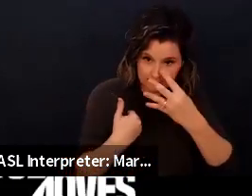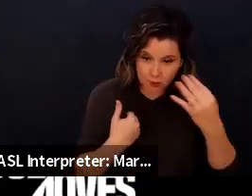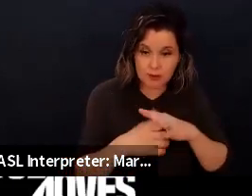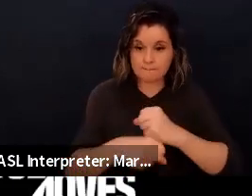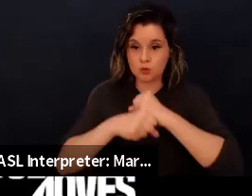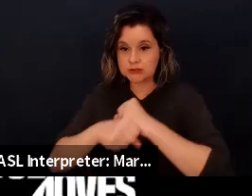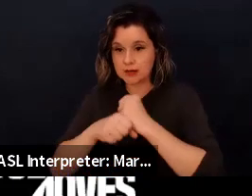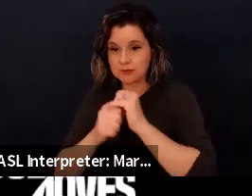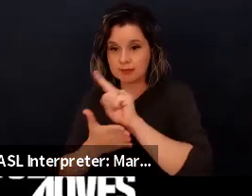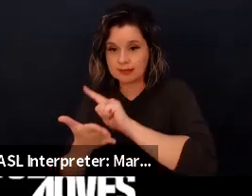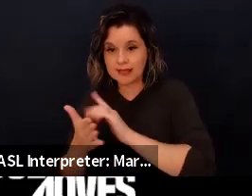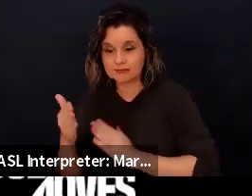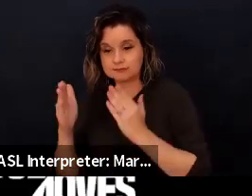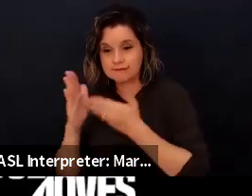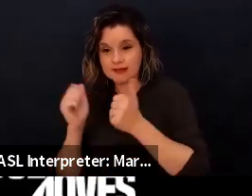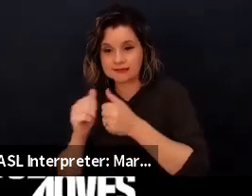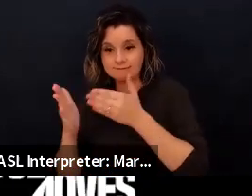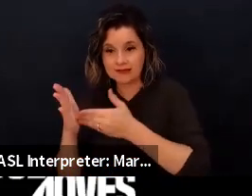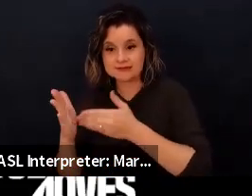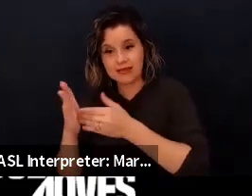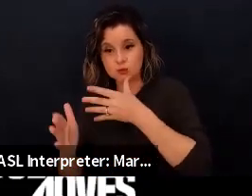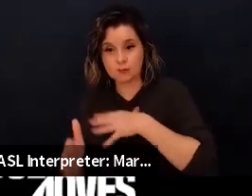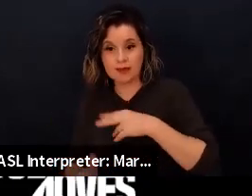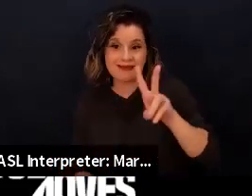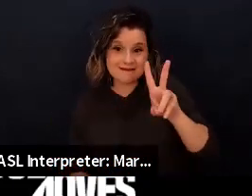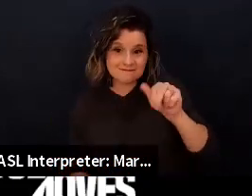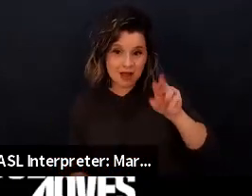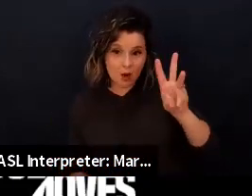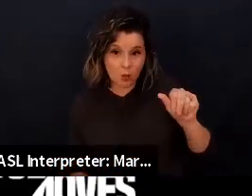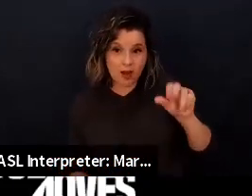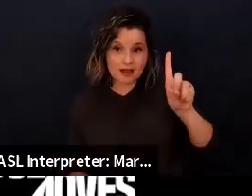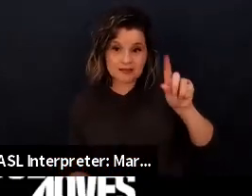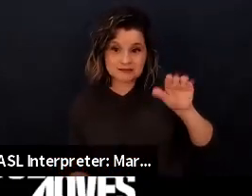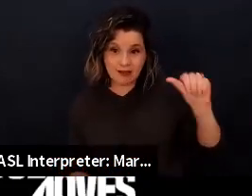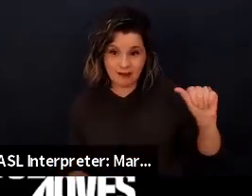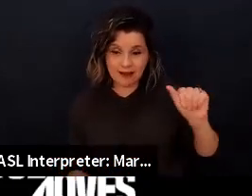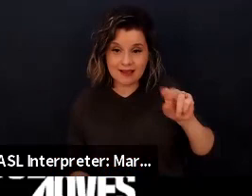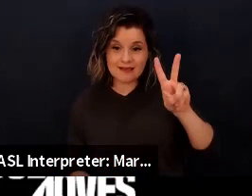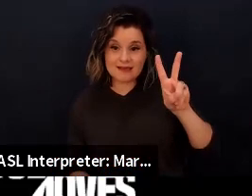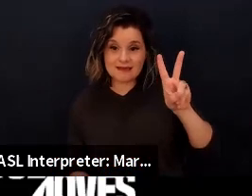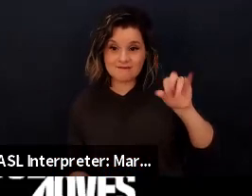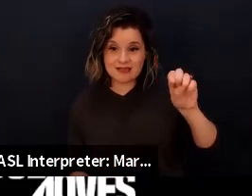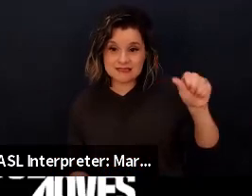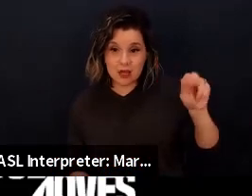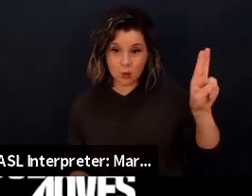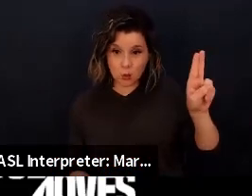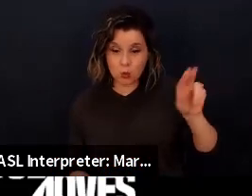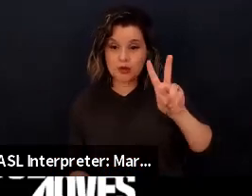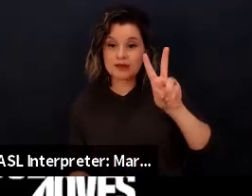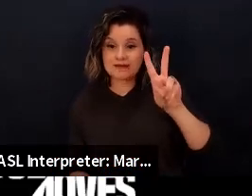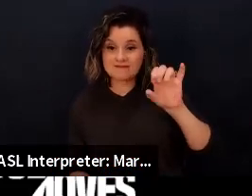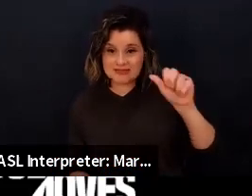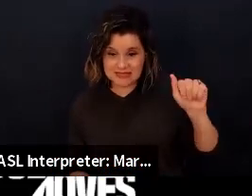bajo la ley de violencia contra las mujeres, conocido como VAWA, DACA, Visa U y Visa T. Nithya obtuvo